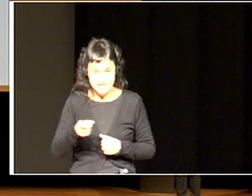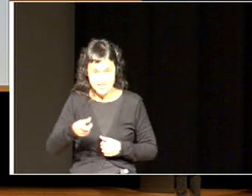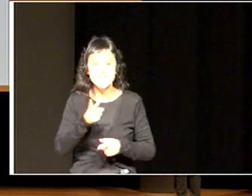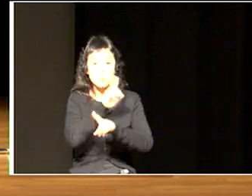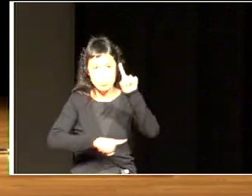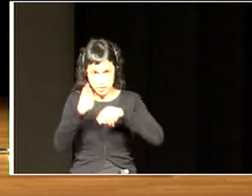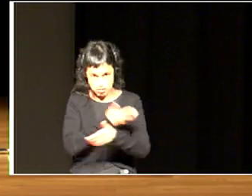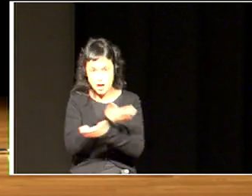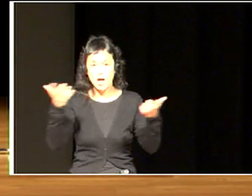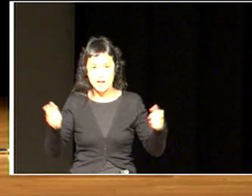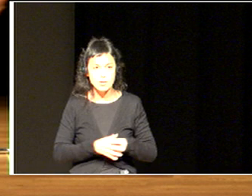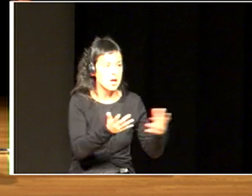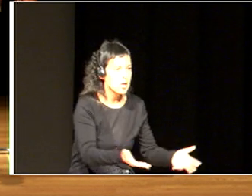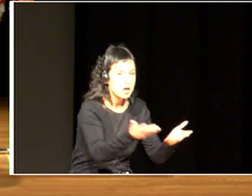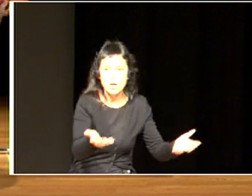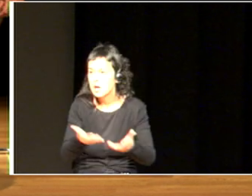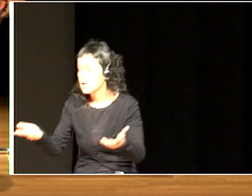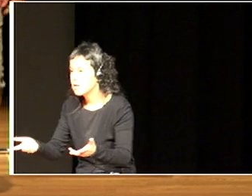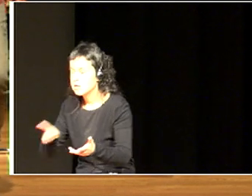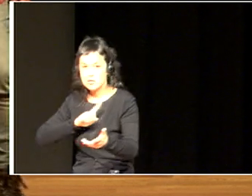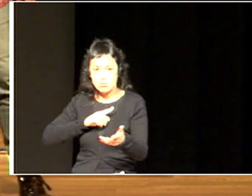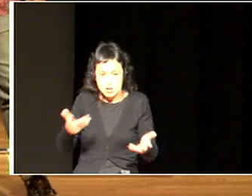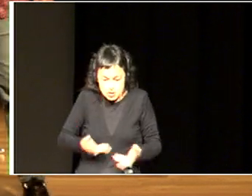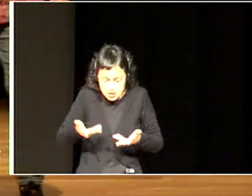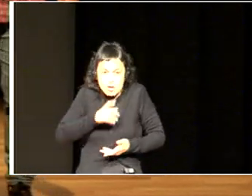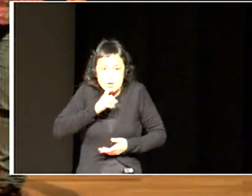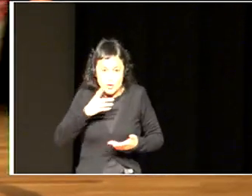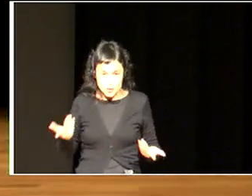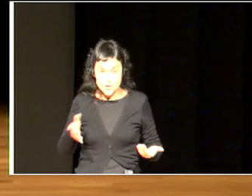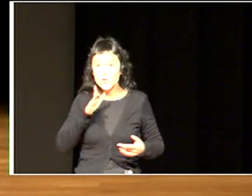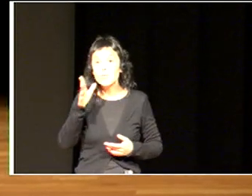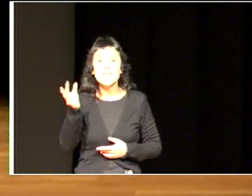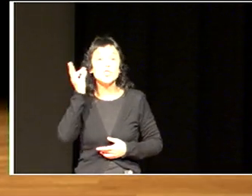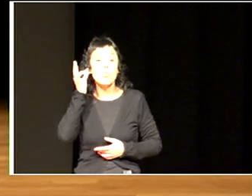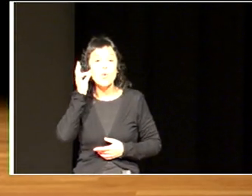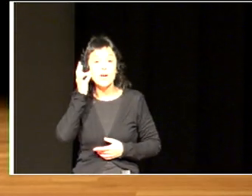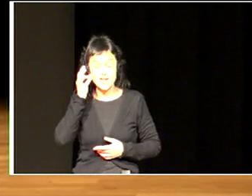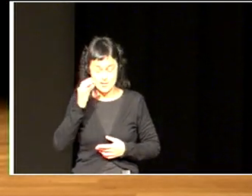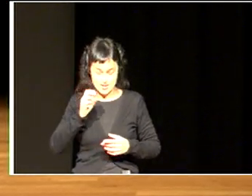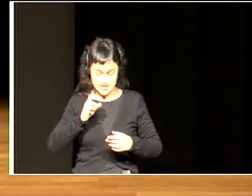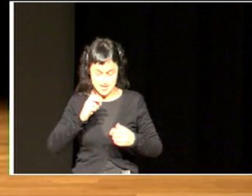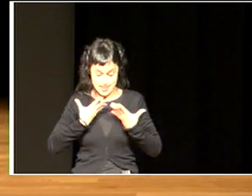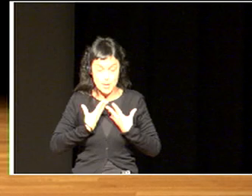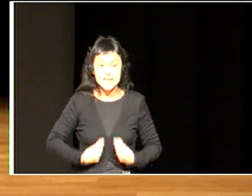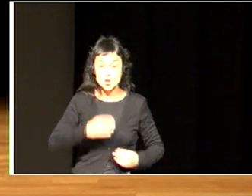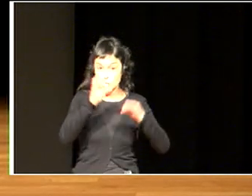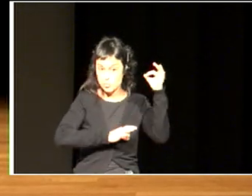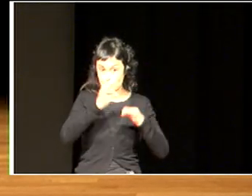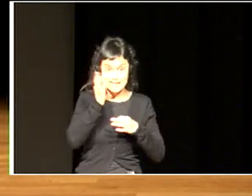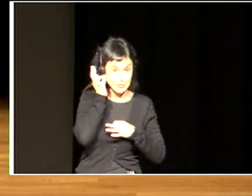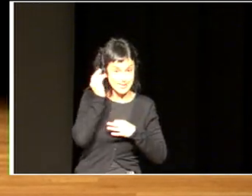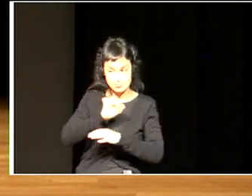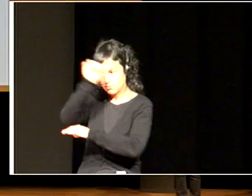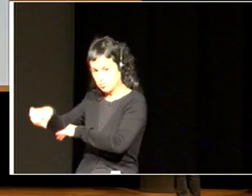del tema de animar a tanta gente claro por eso el nivel de depresión en las mujeres es mucho más alto que en los varones y tiene